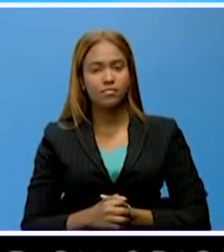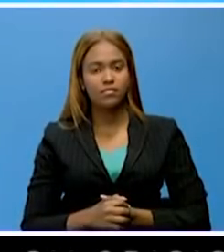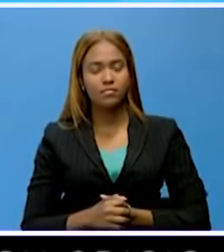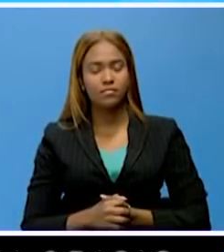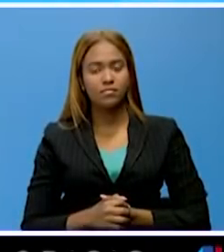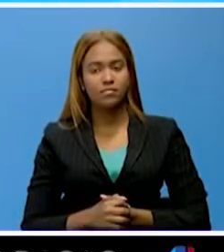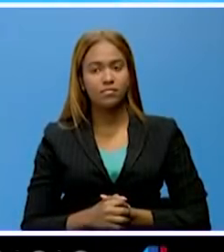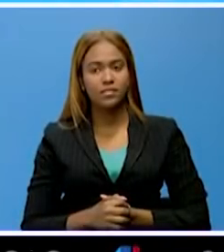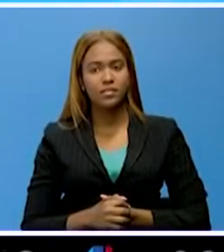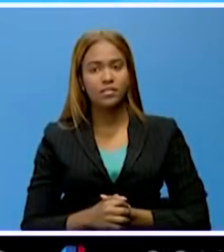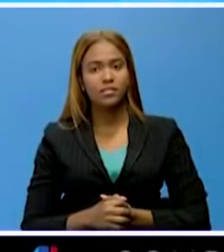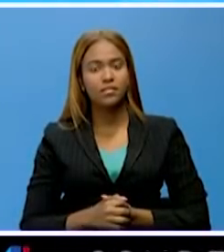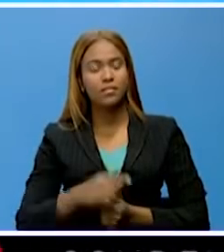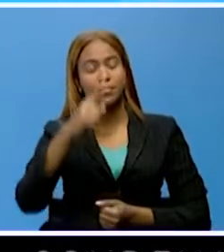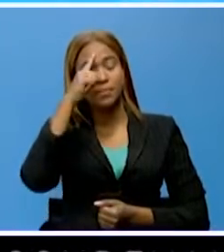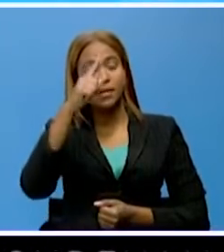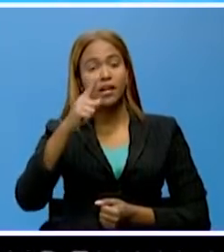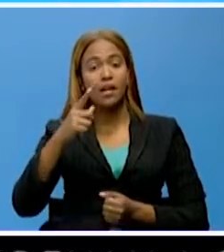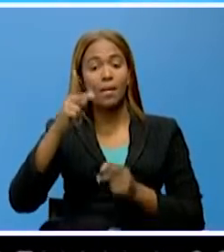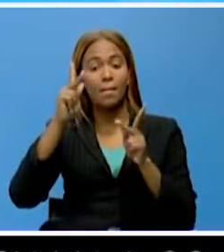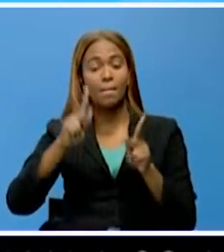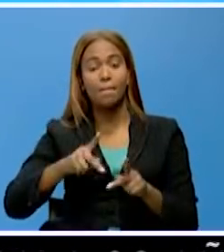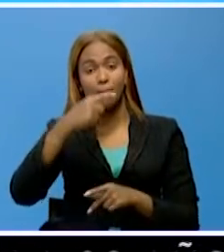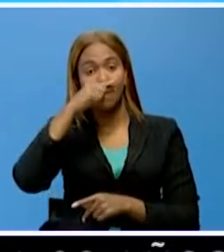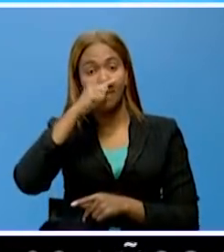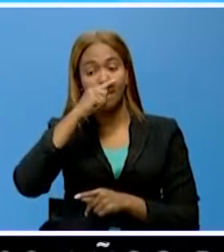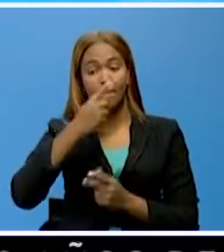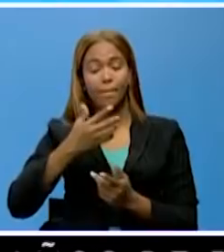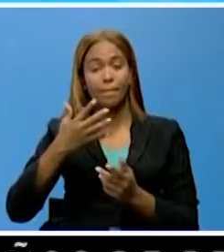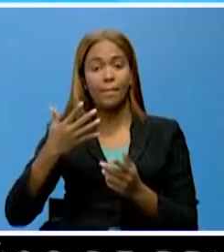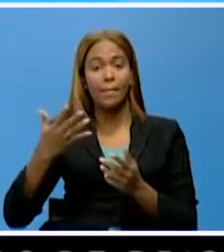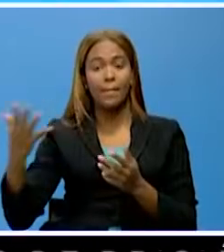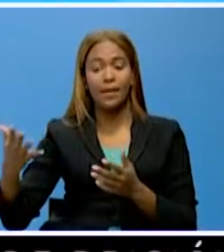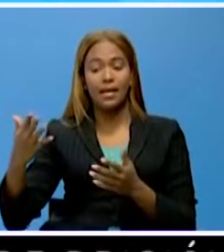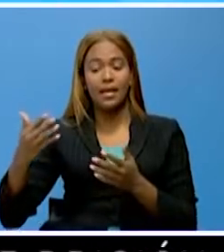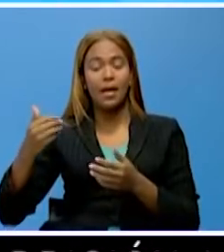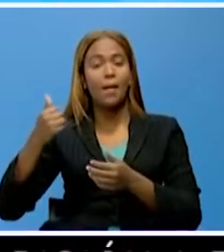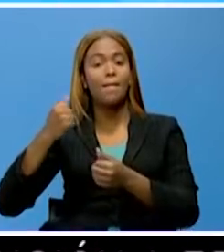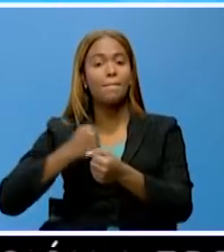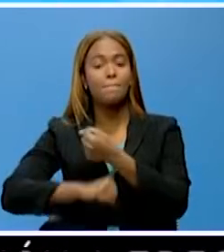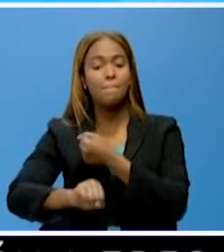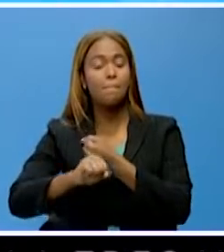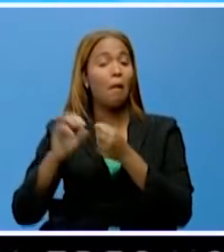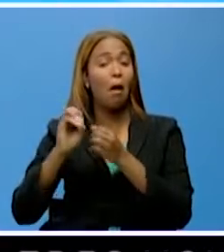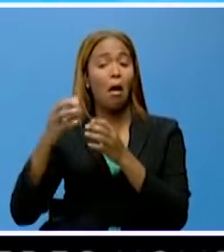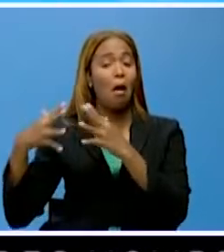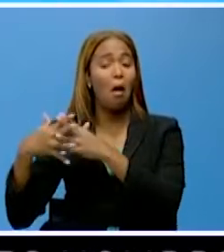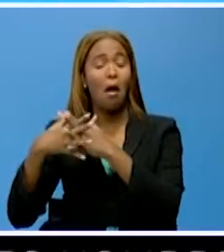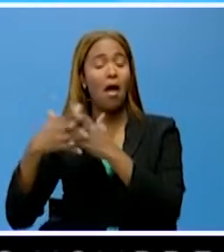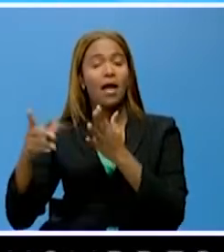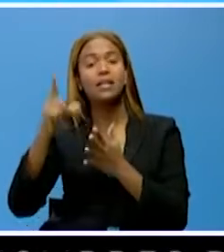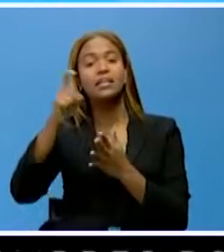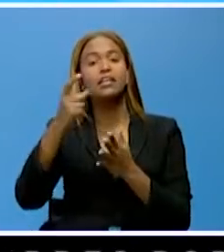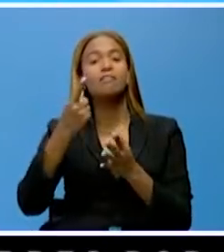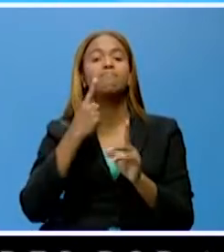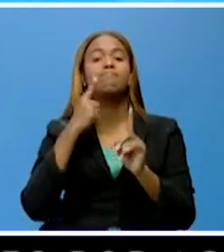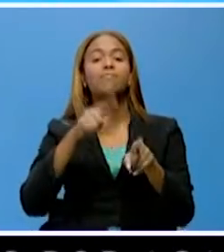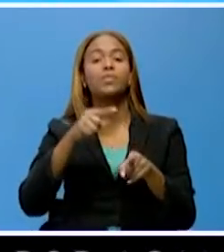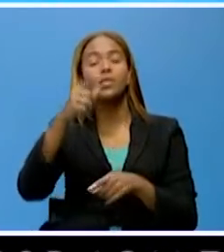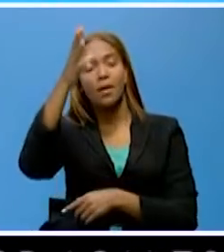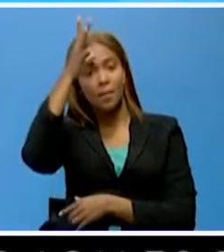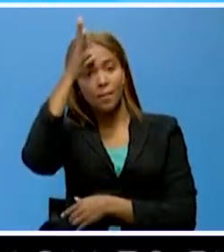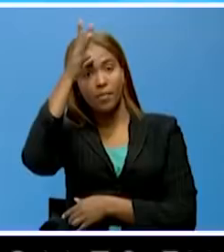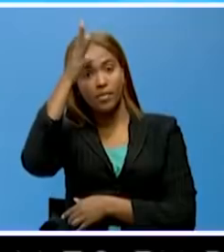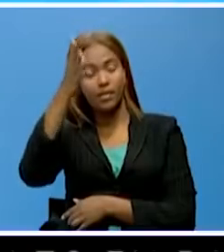Para declarar un niño ciudadano americano nacido fuera de los Estados Unidos se requiere obligatoriamente la autorización del